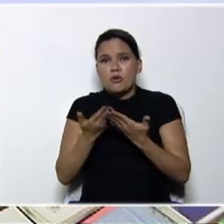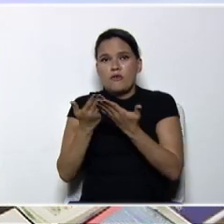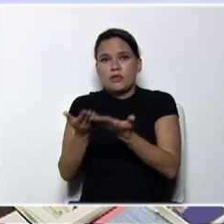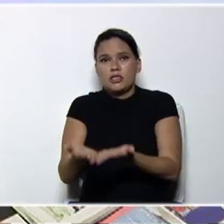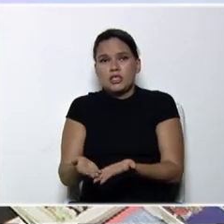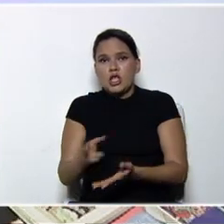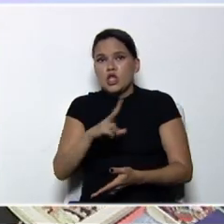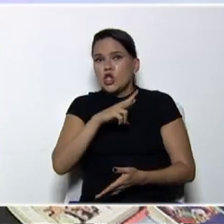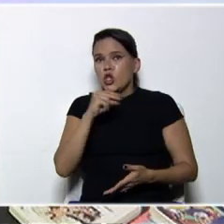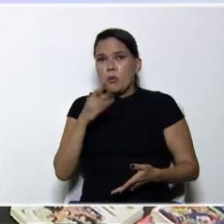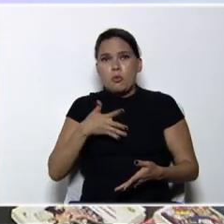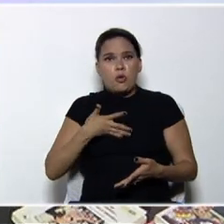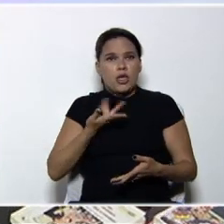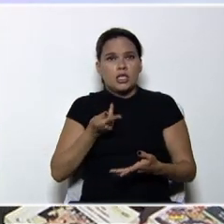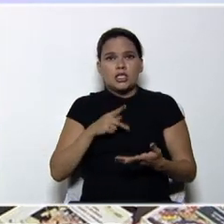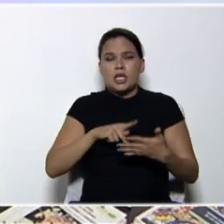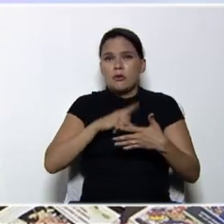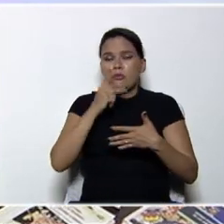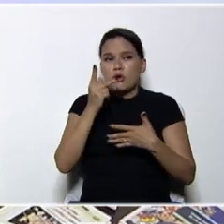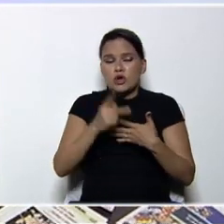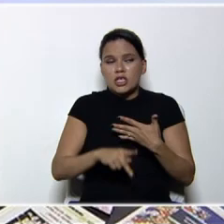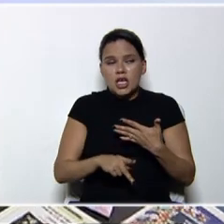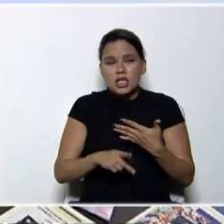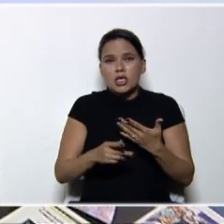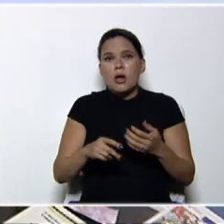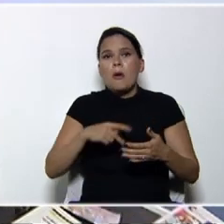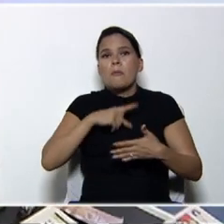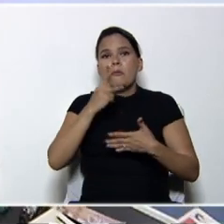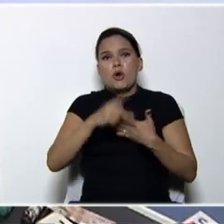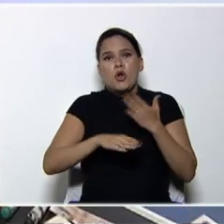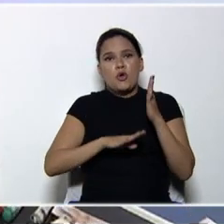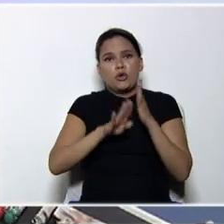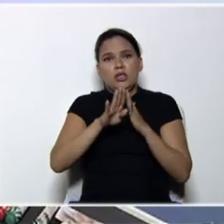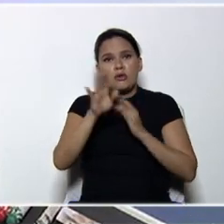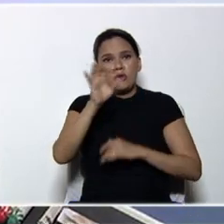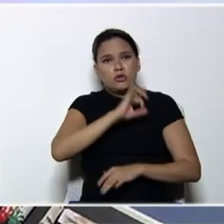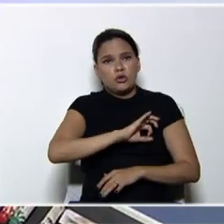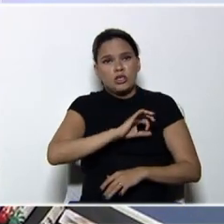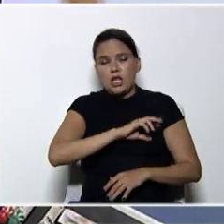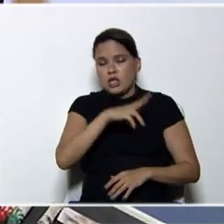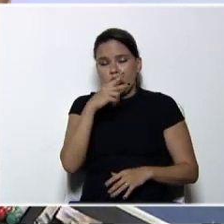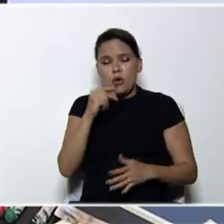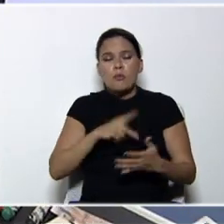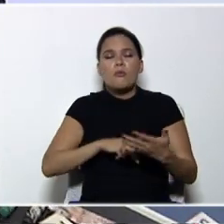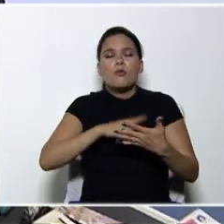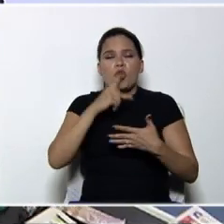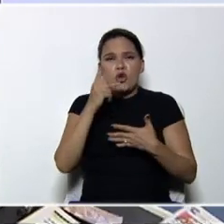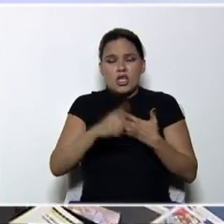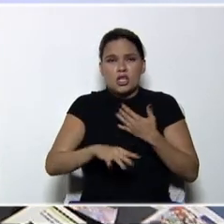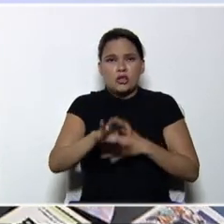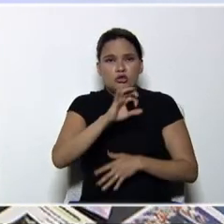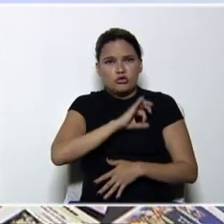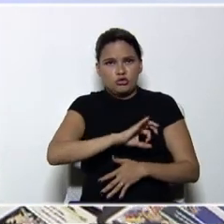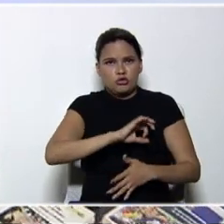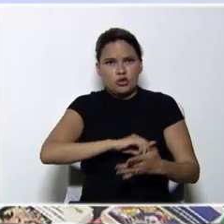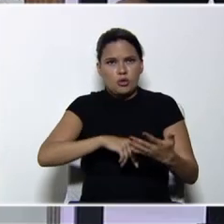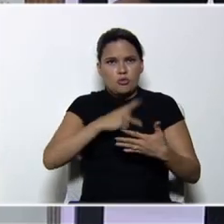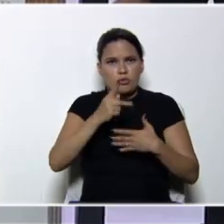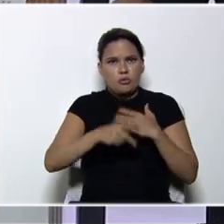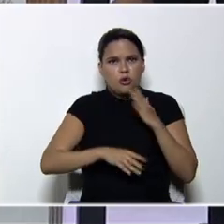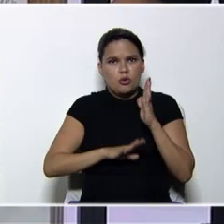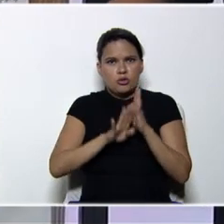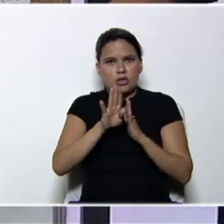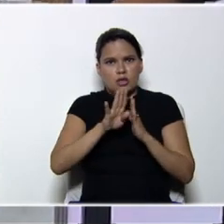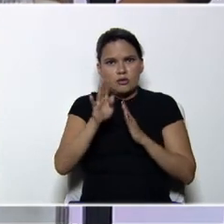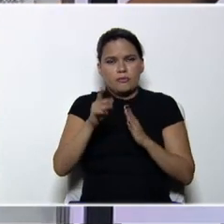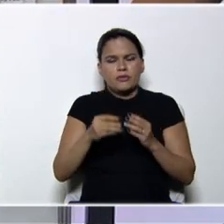puede ser un proyecto productivo social, sino un proyecto socioproductivo, ¿sí? Entonces, el cómo, que es una de